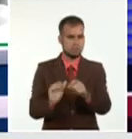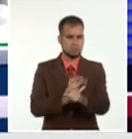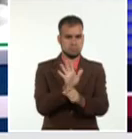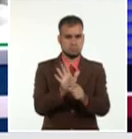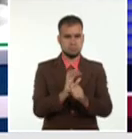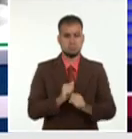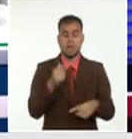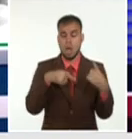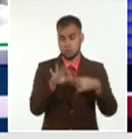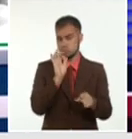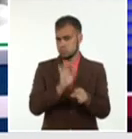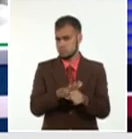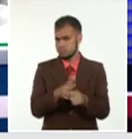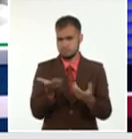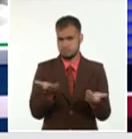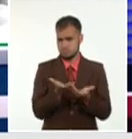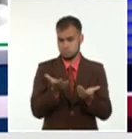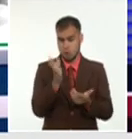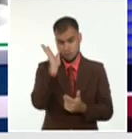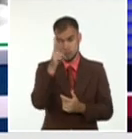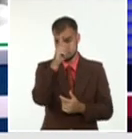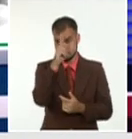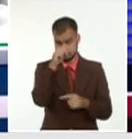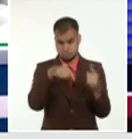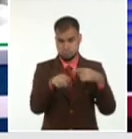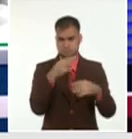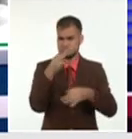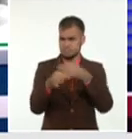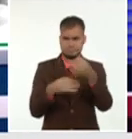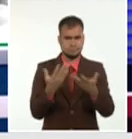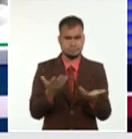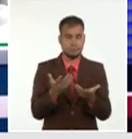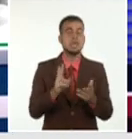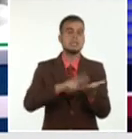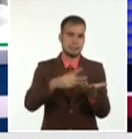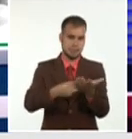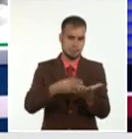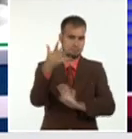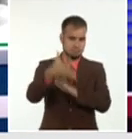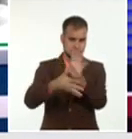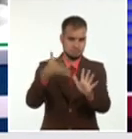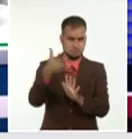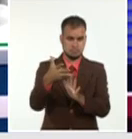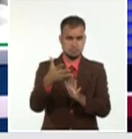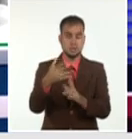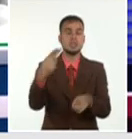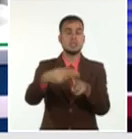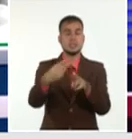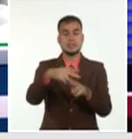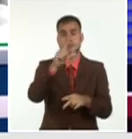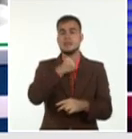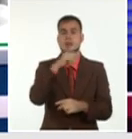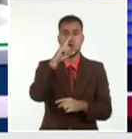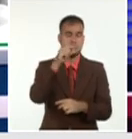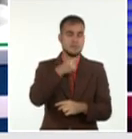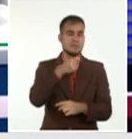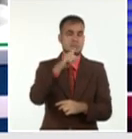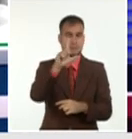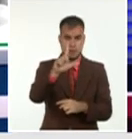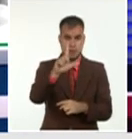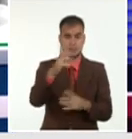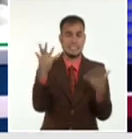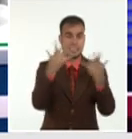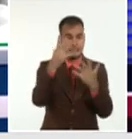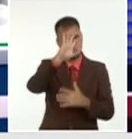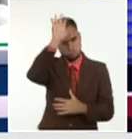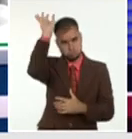primer momento de esta conferencia de prensa del Ministerio de Salud Pública el intérprete de lengua de señas, Lionel Mieres, y damos la bienvenida como cada mañana